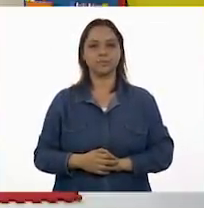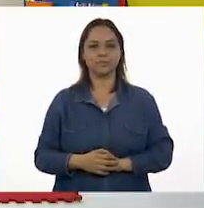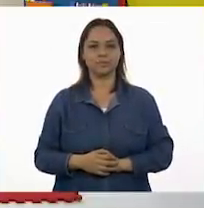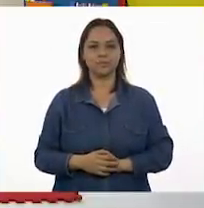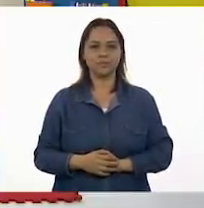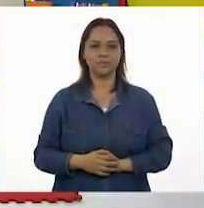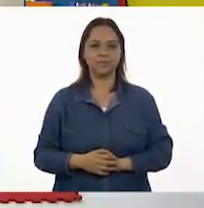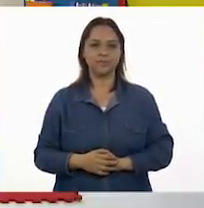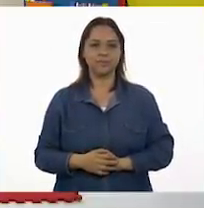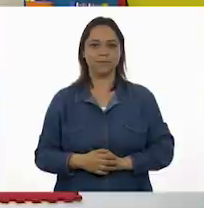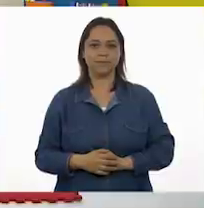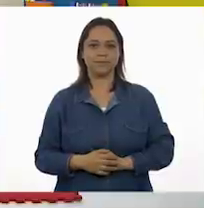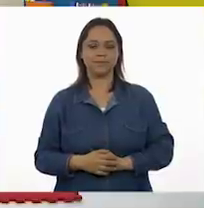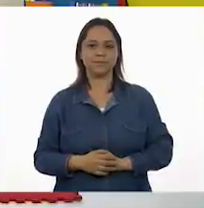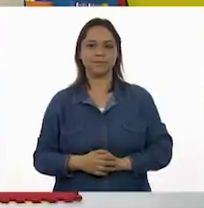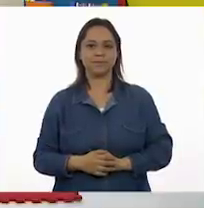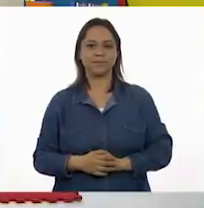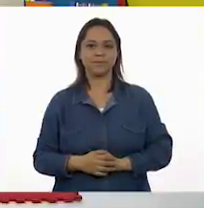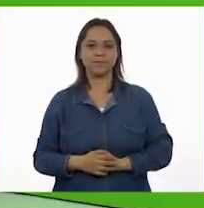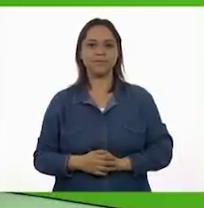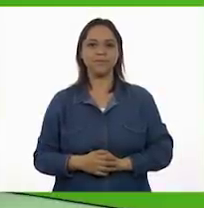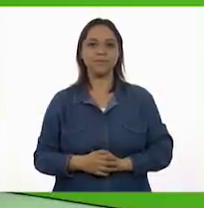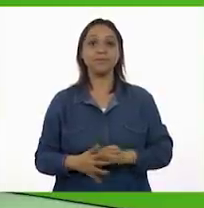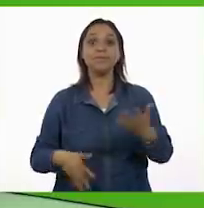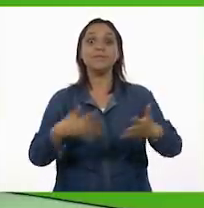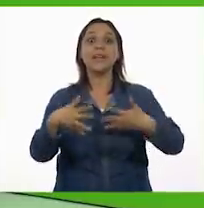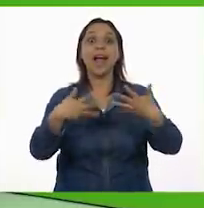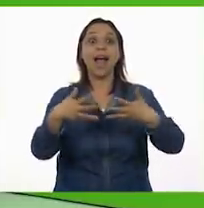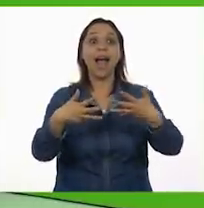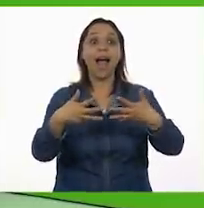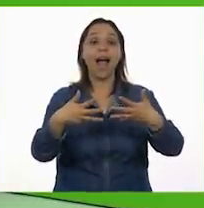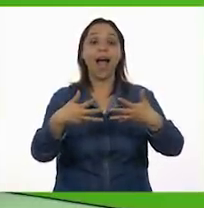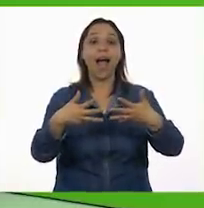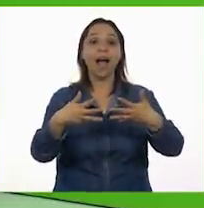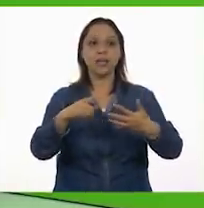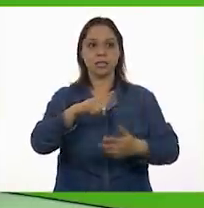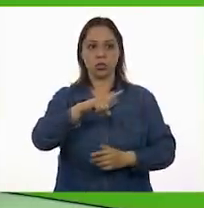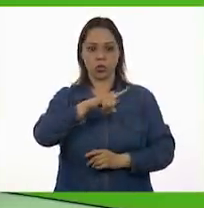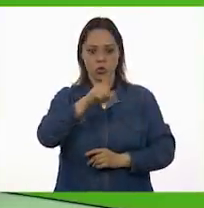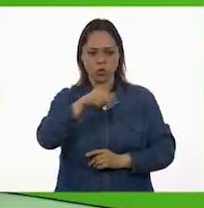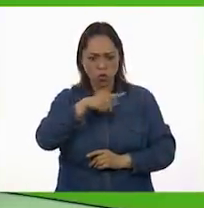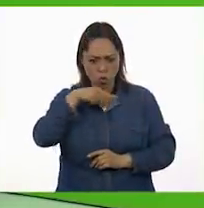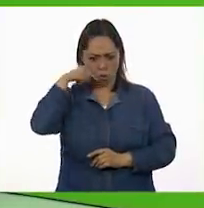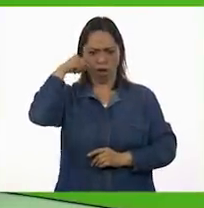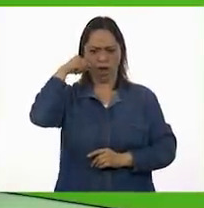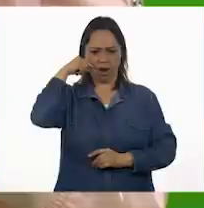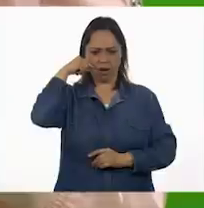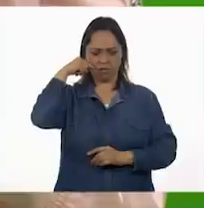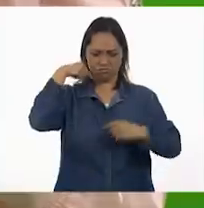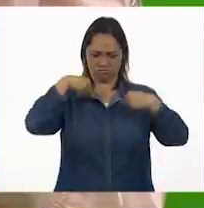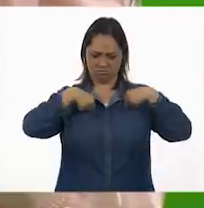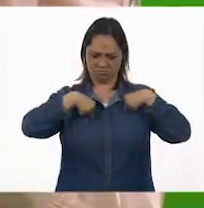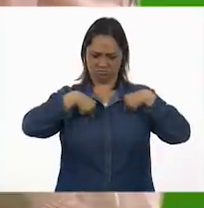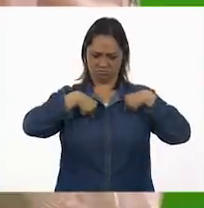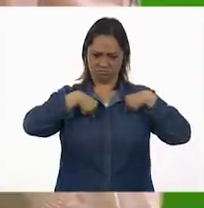tan, tan, tan, tan, tan, tan, tan, tan. Ponte en el lugar de Sohar.